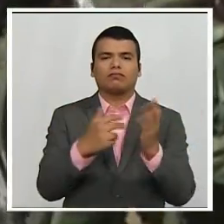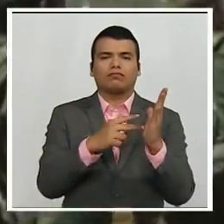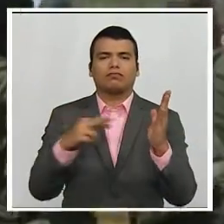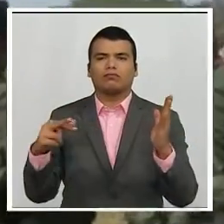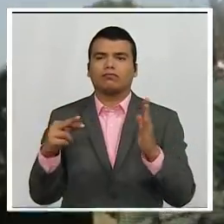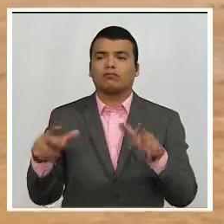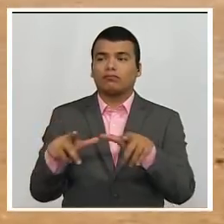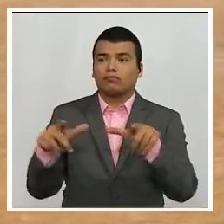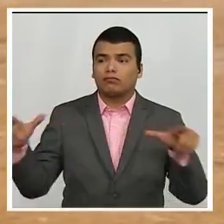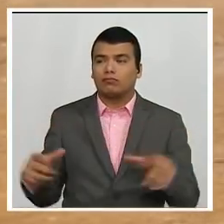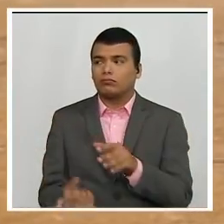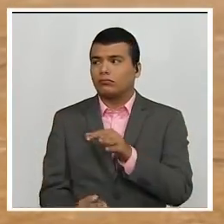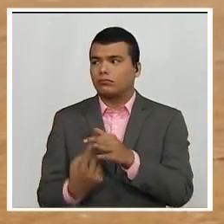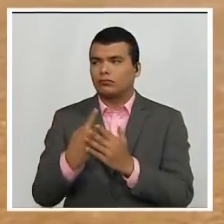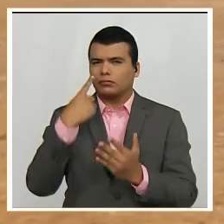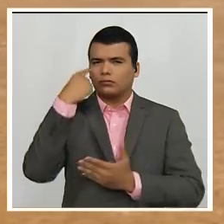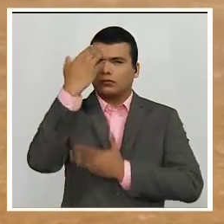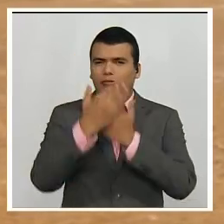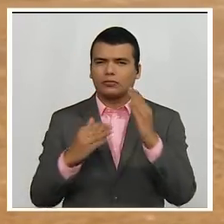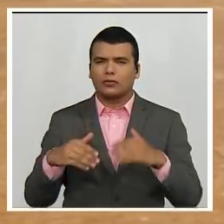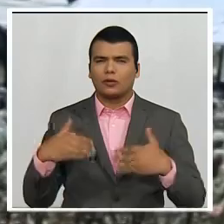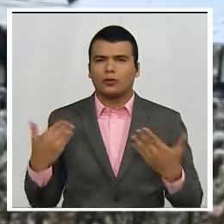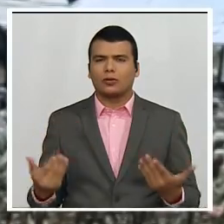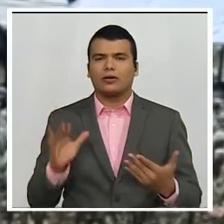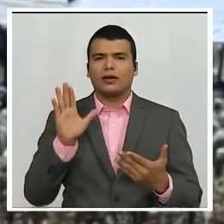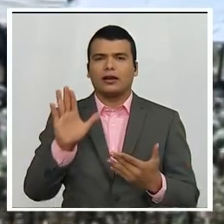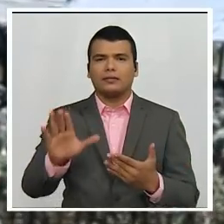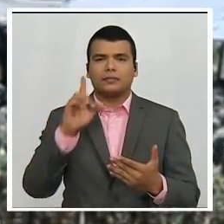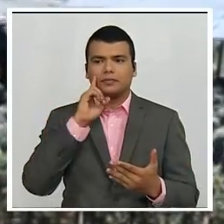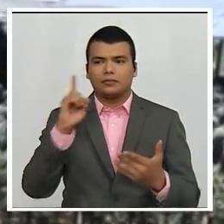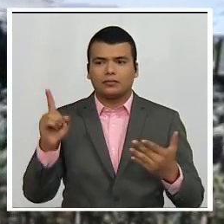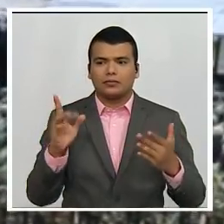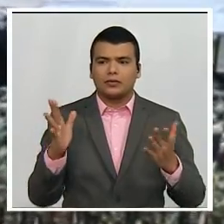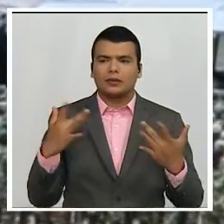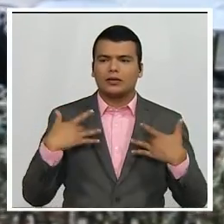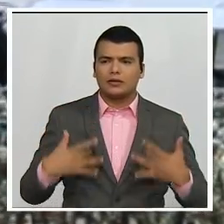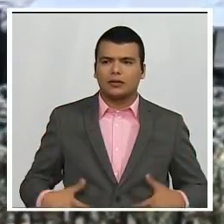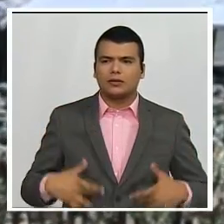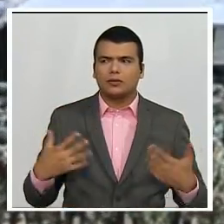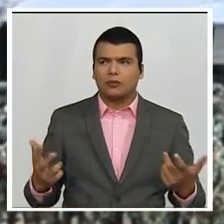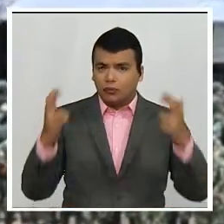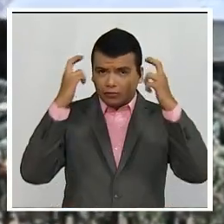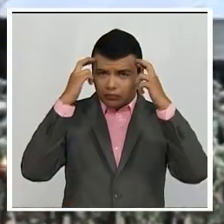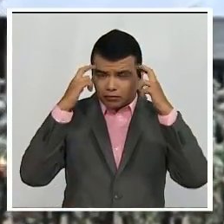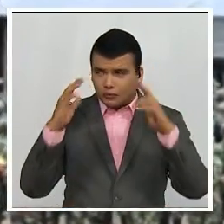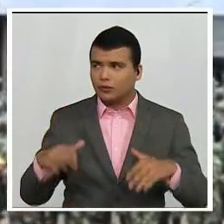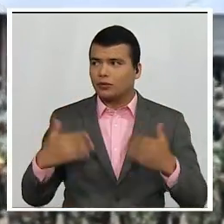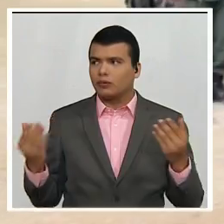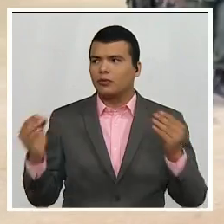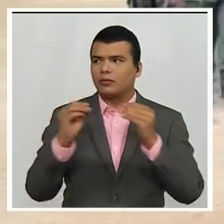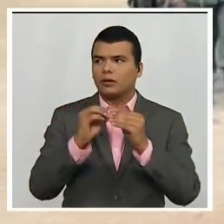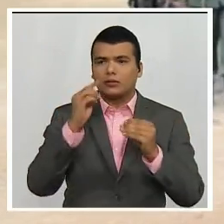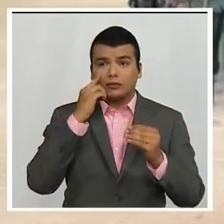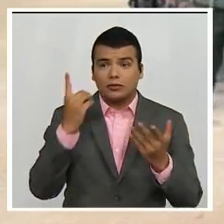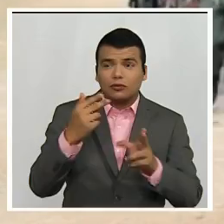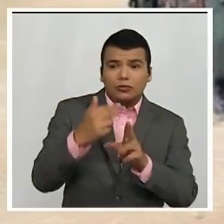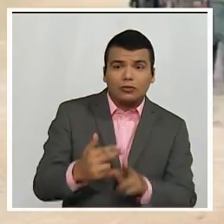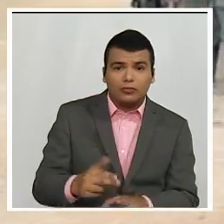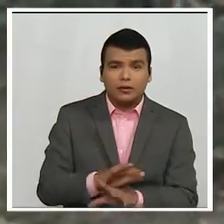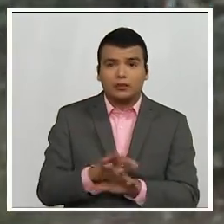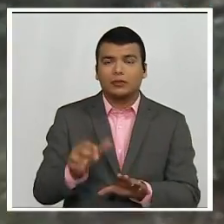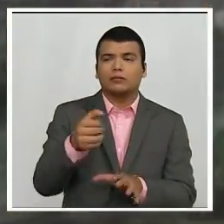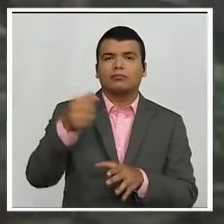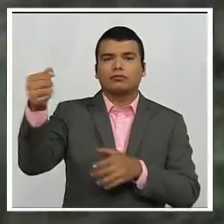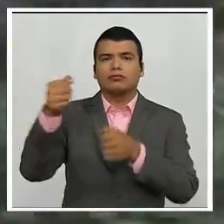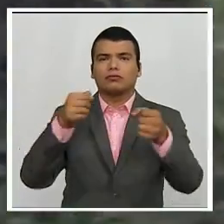salida a la cruz roja' valorará en primera instancia el estado de salud física y mental de los menores y verificará las identidades para después hacer el traslado de los